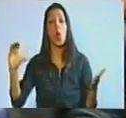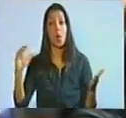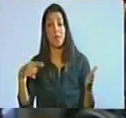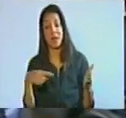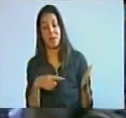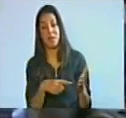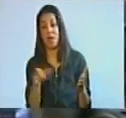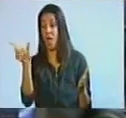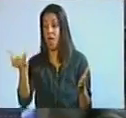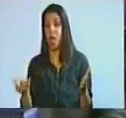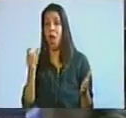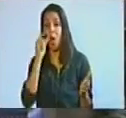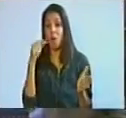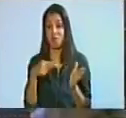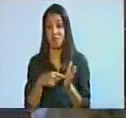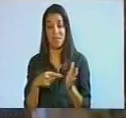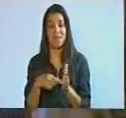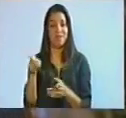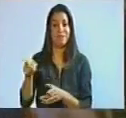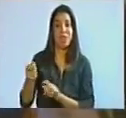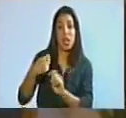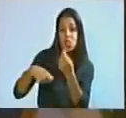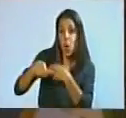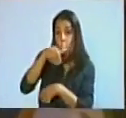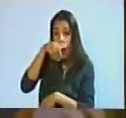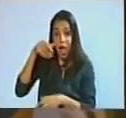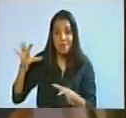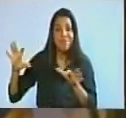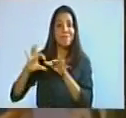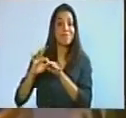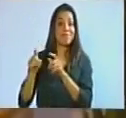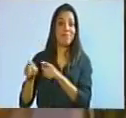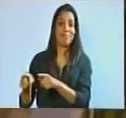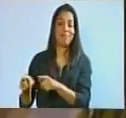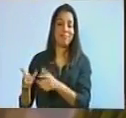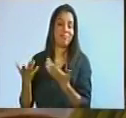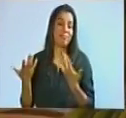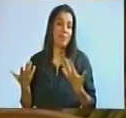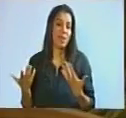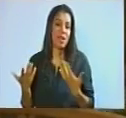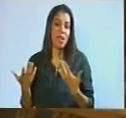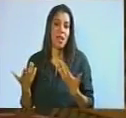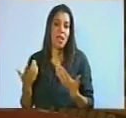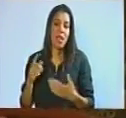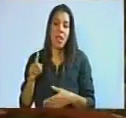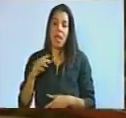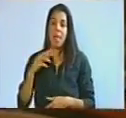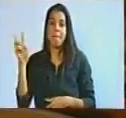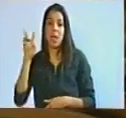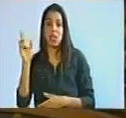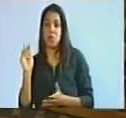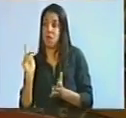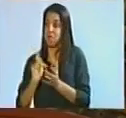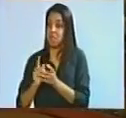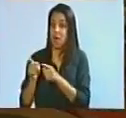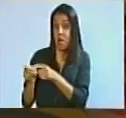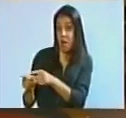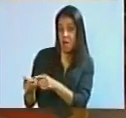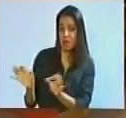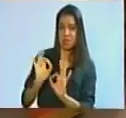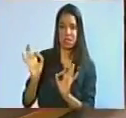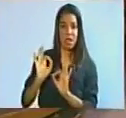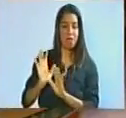tiene estos antecedentes, y no fue precisamente la vocería bolivariana quien lo ha calificado de